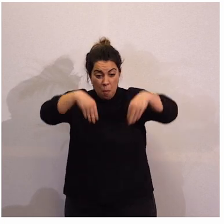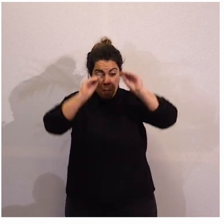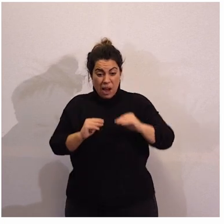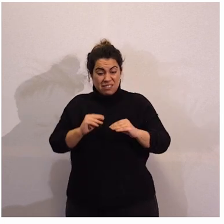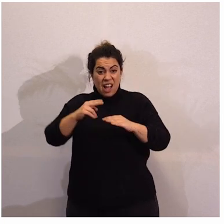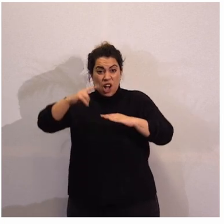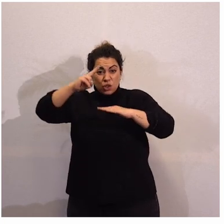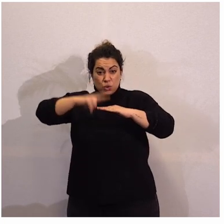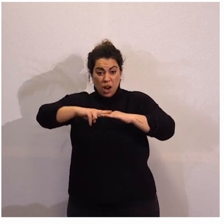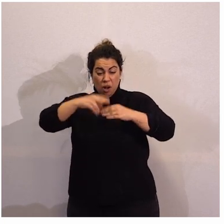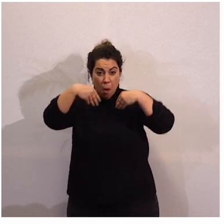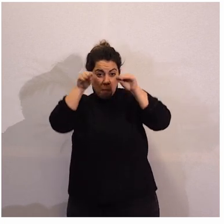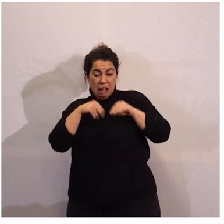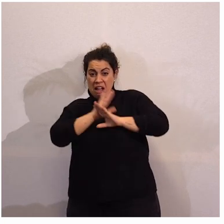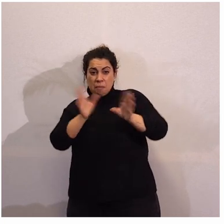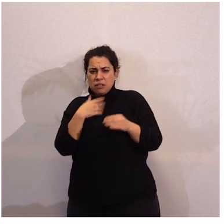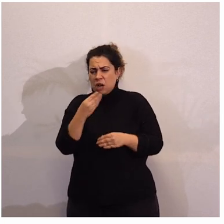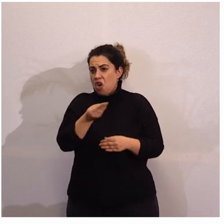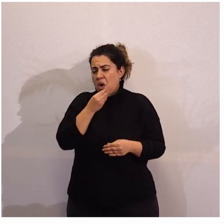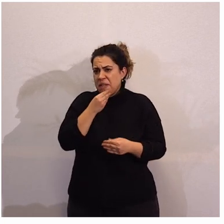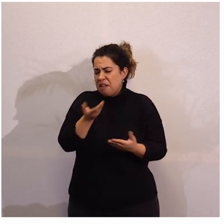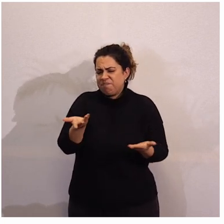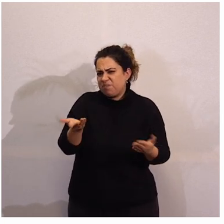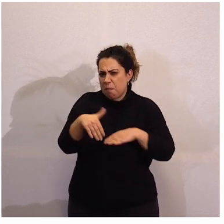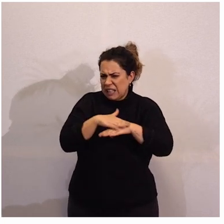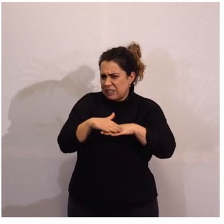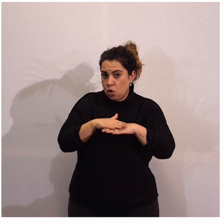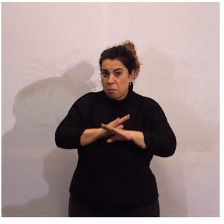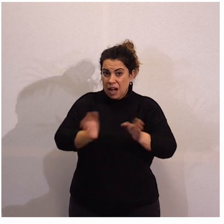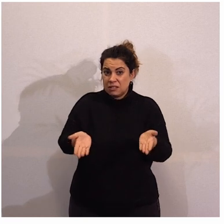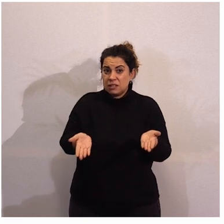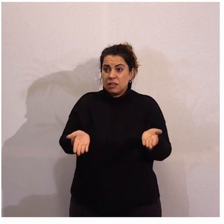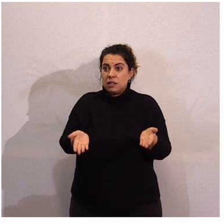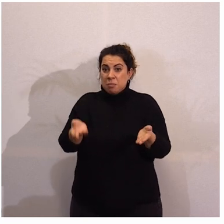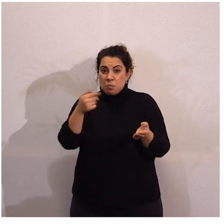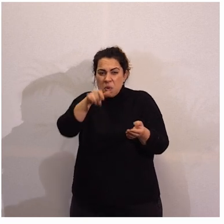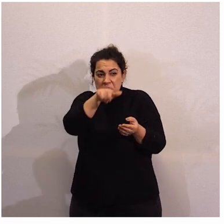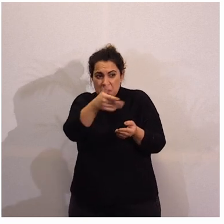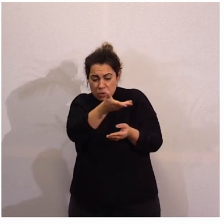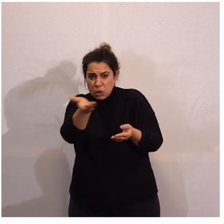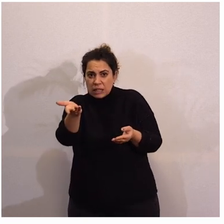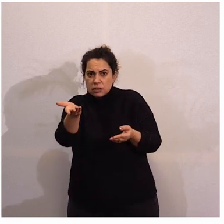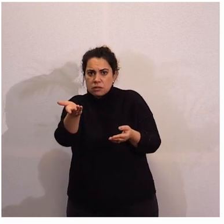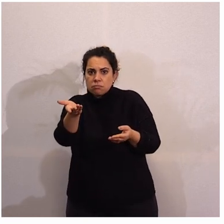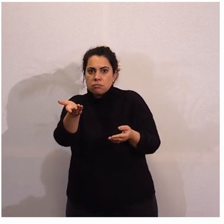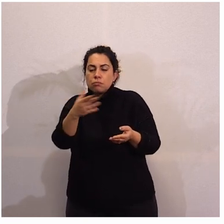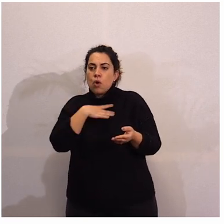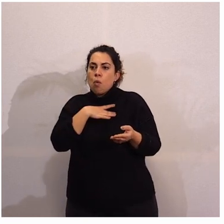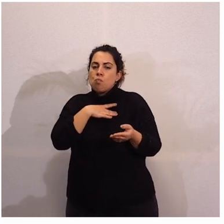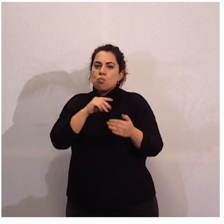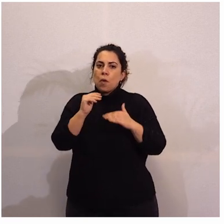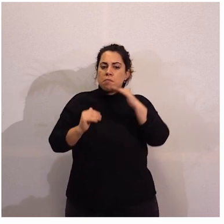y una comida muy pobre, pues esas personas pueden llegar mucho más